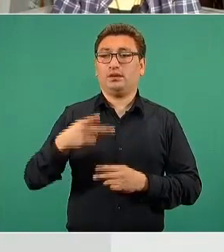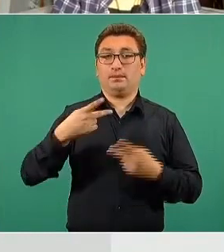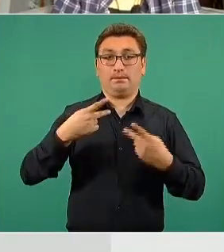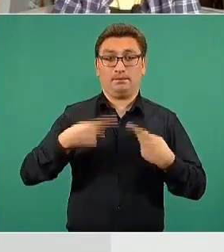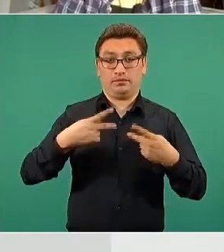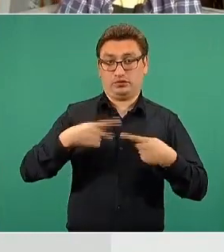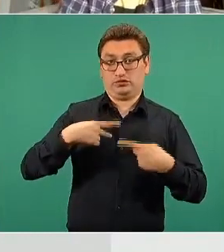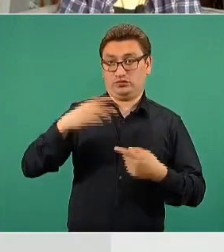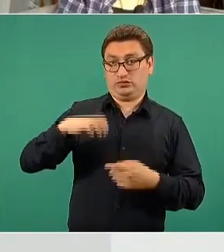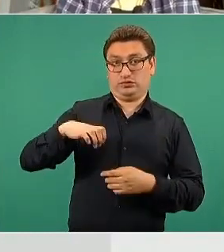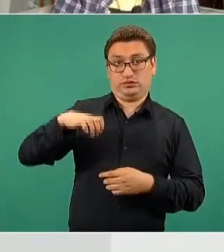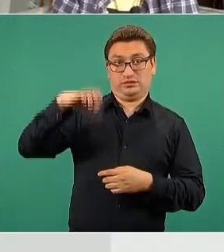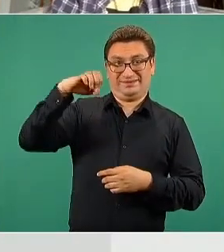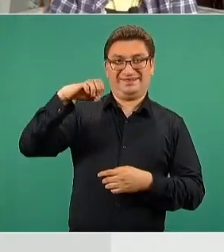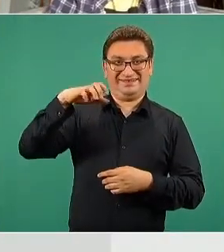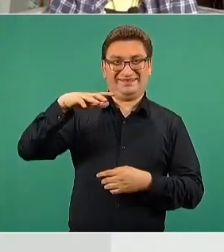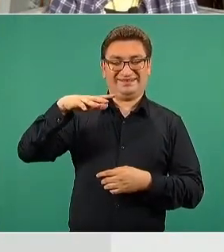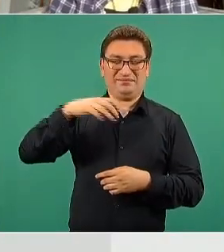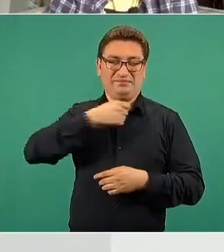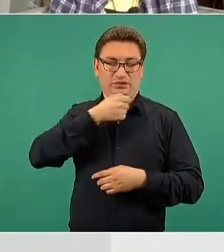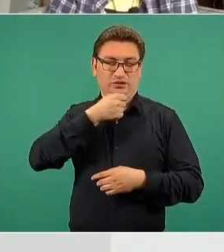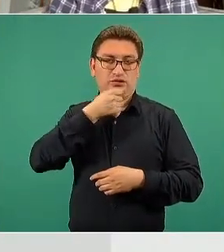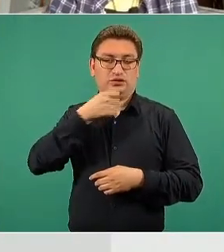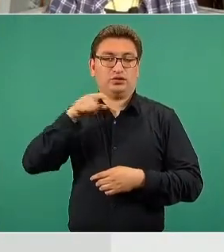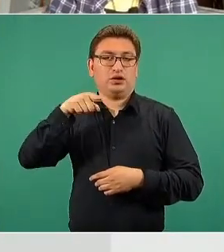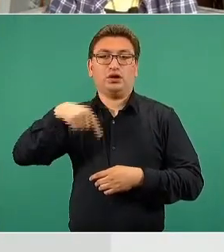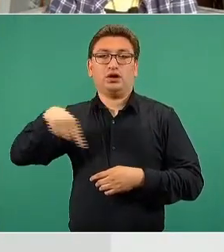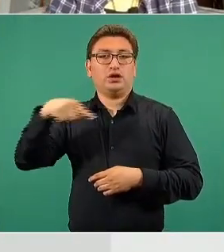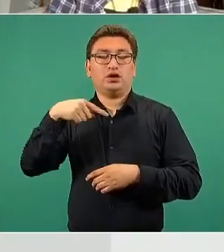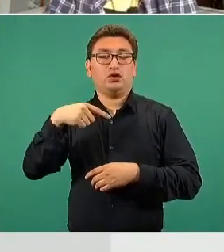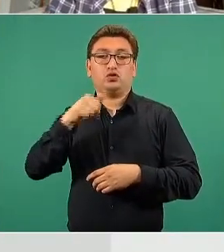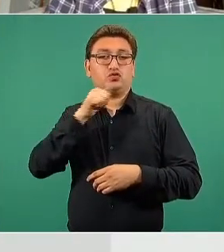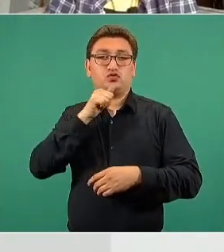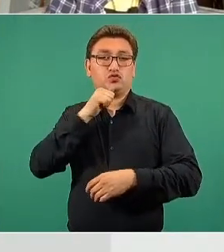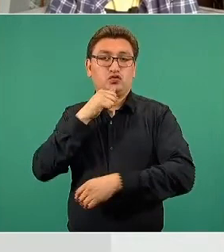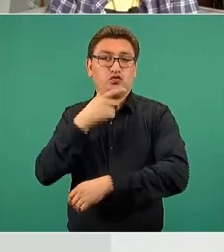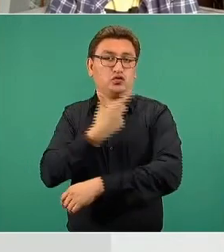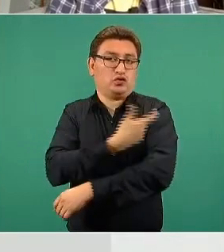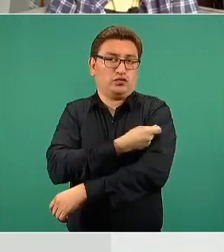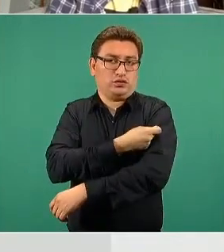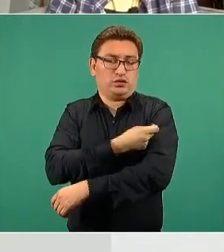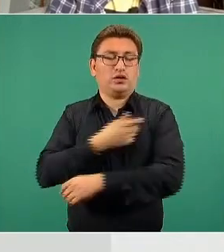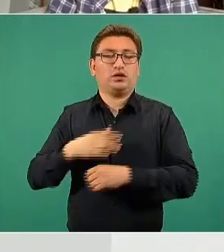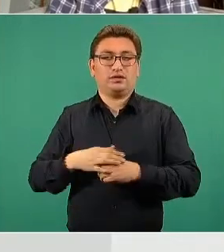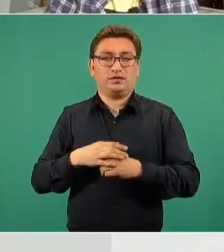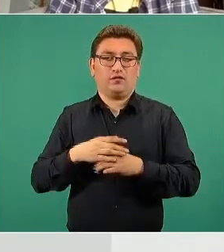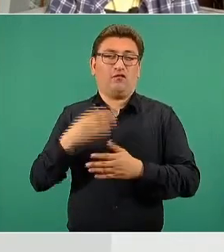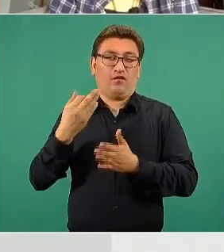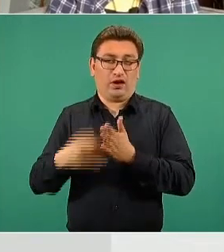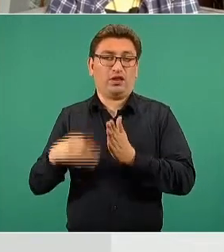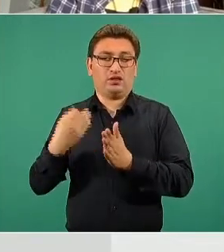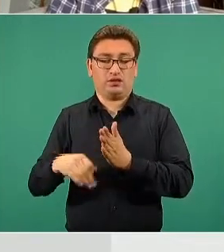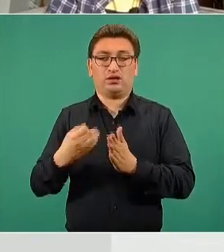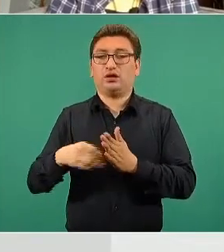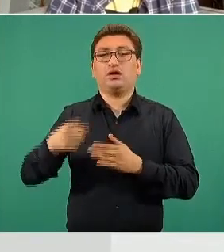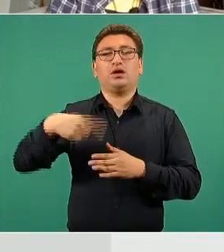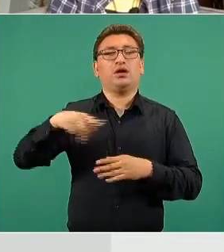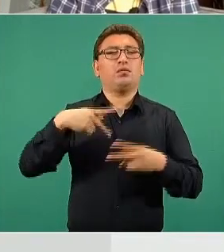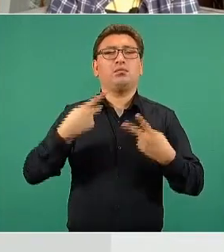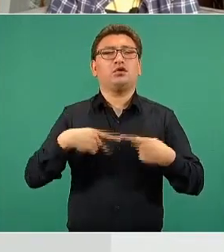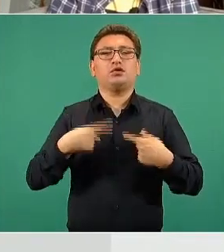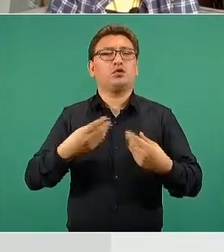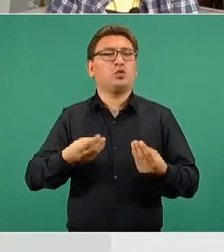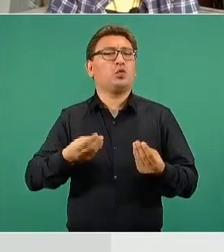mayores rezagados que por alguna circunstancia no fueron vacunados en el tiempo estipulado, ¿cuántos adultos están en